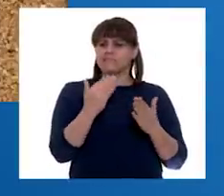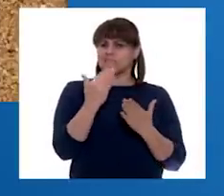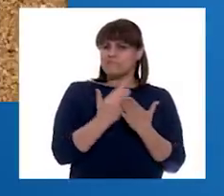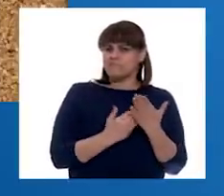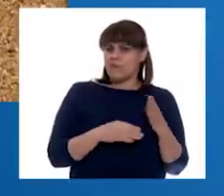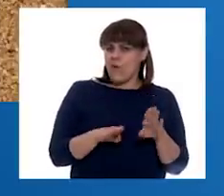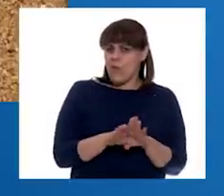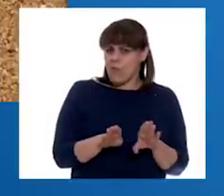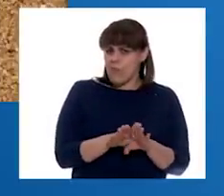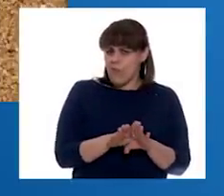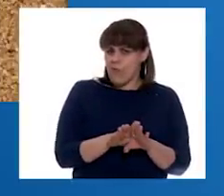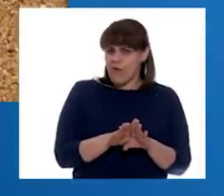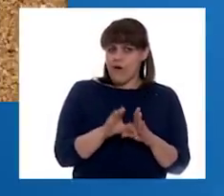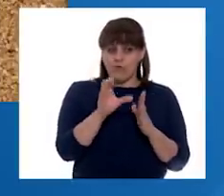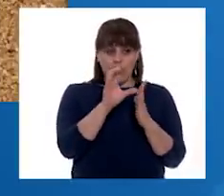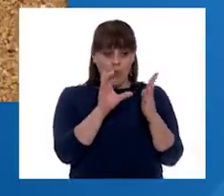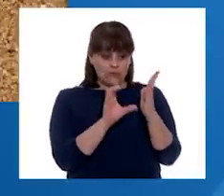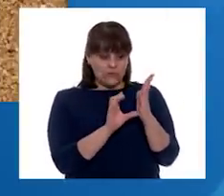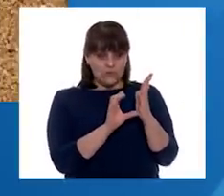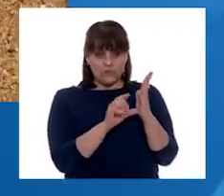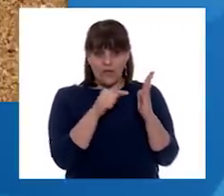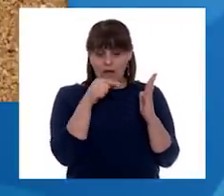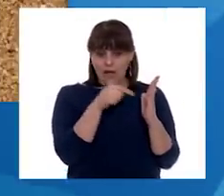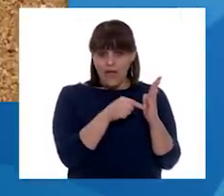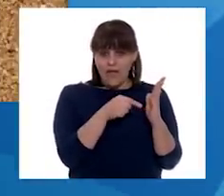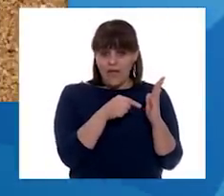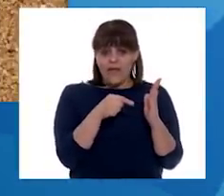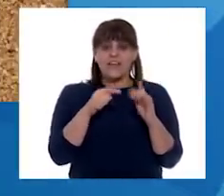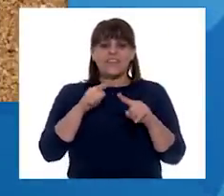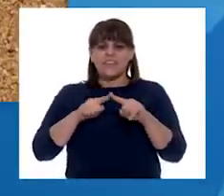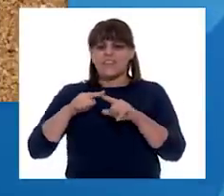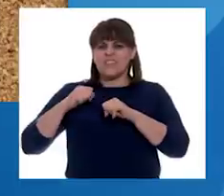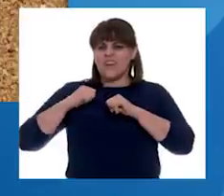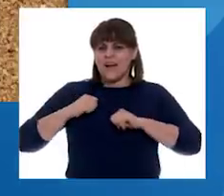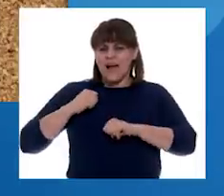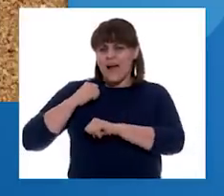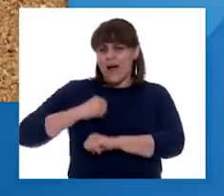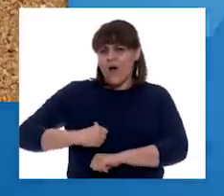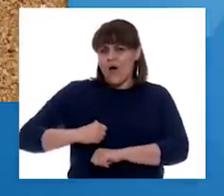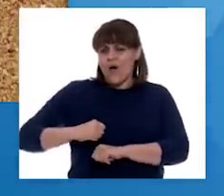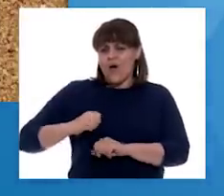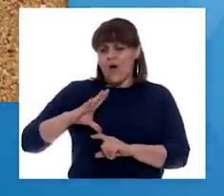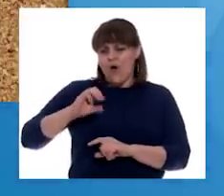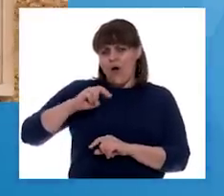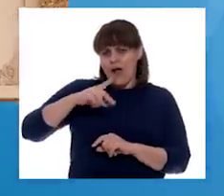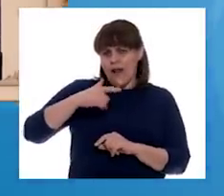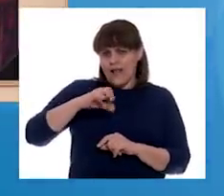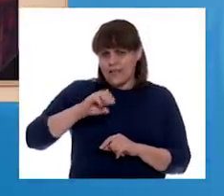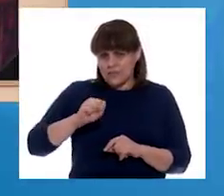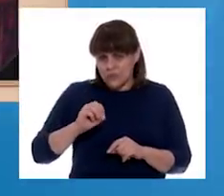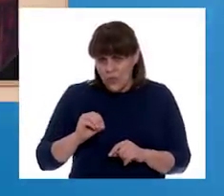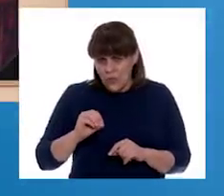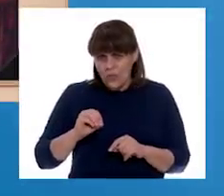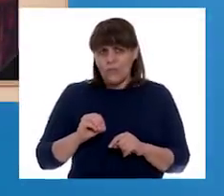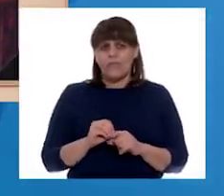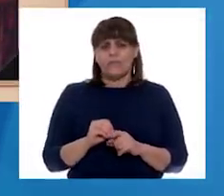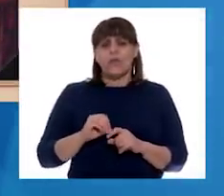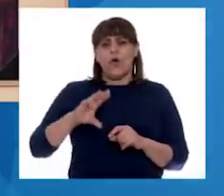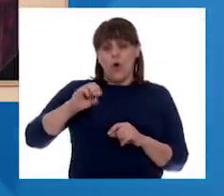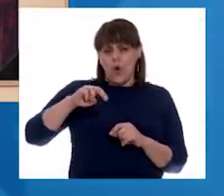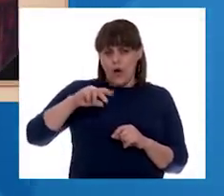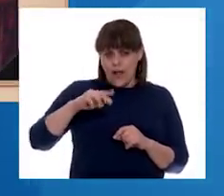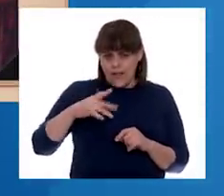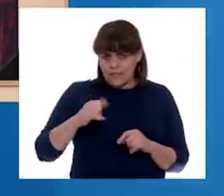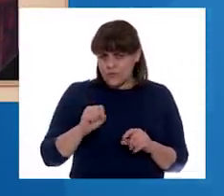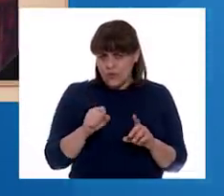También una constitución en manos de un Congreso. Que para colmo no se efectuó. Y el Congreso, claro, que sí se formó, solo que